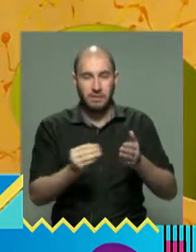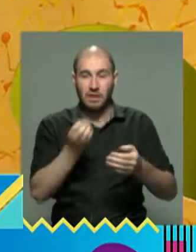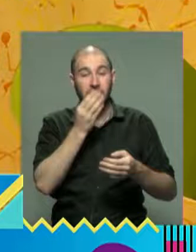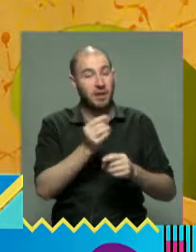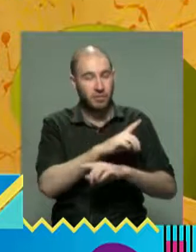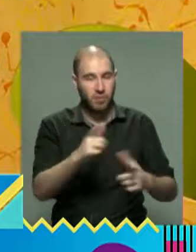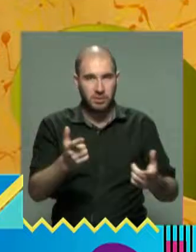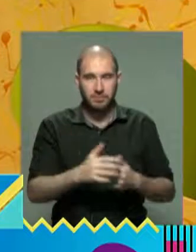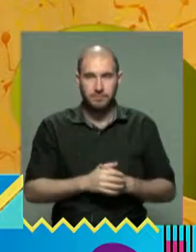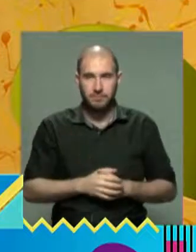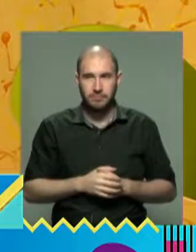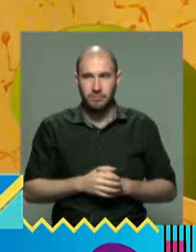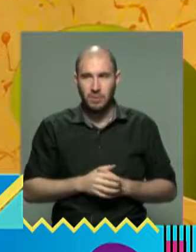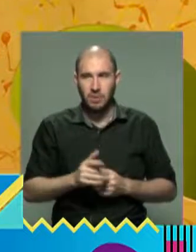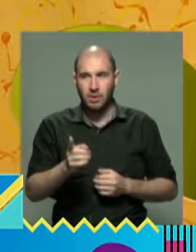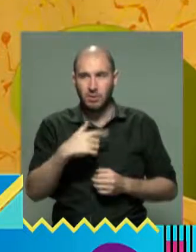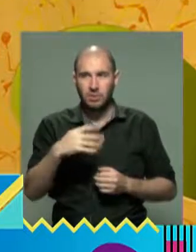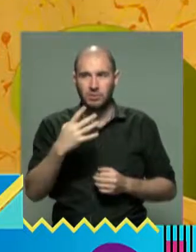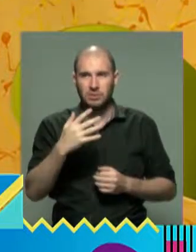declarado, y estábamos a más de